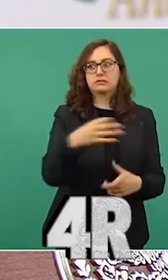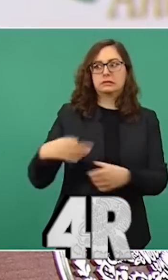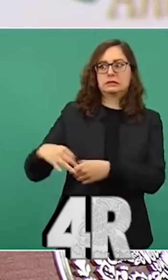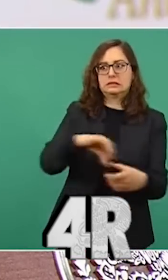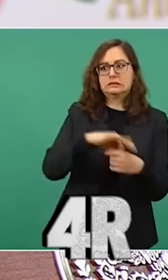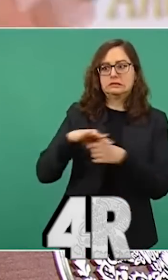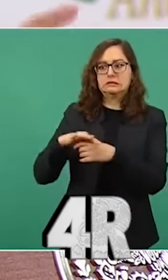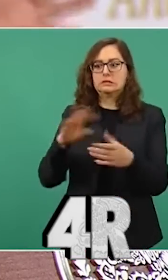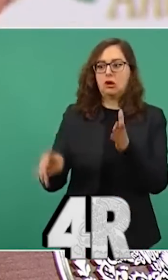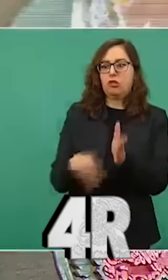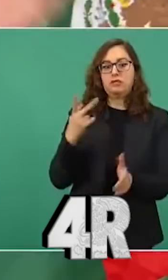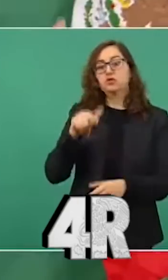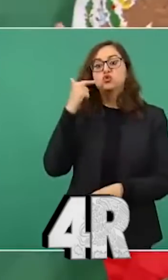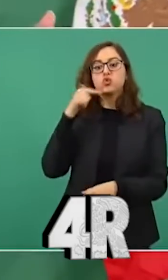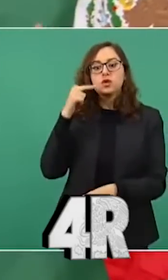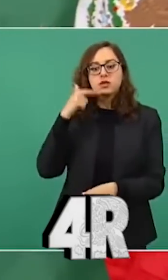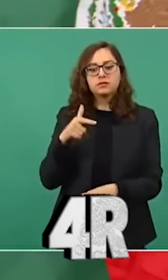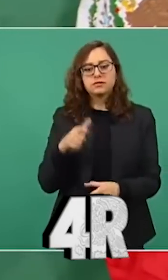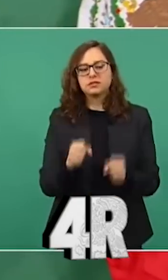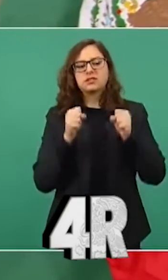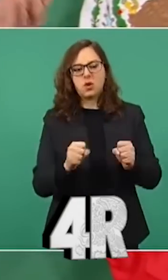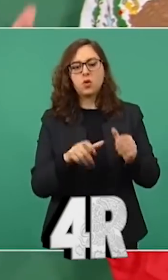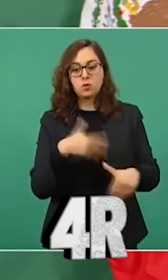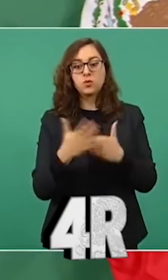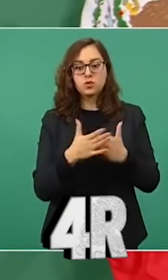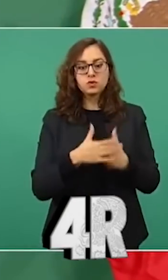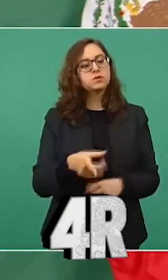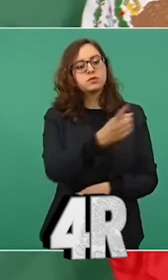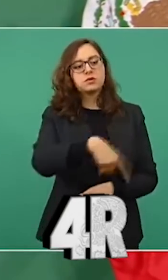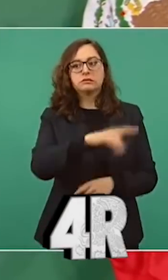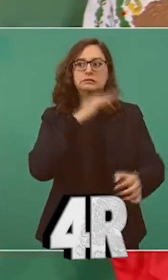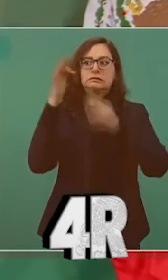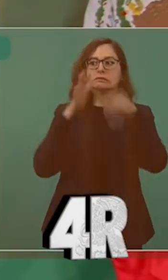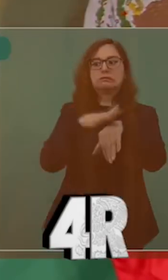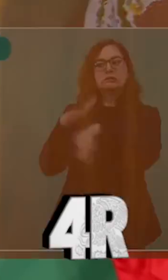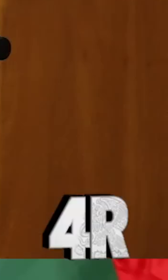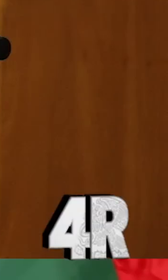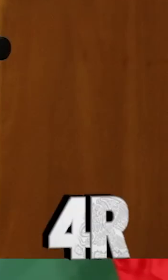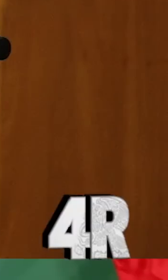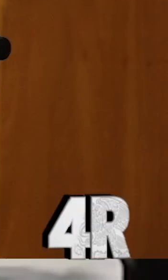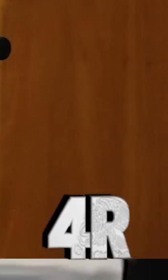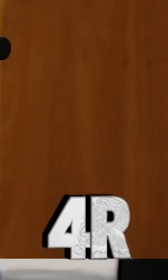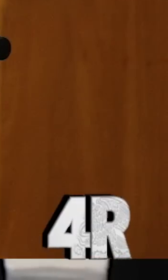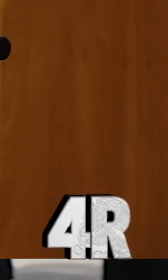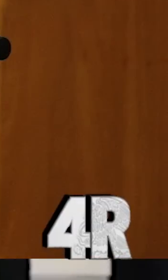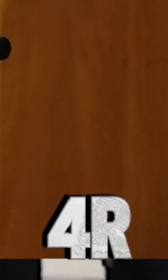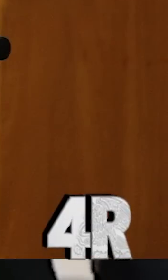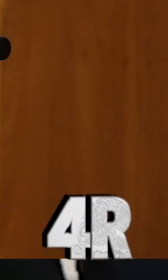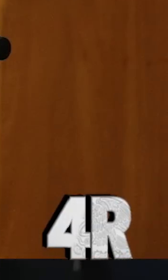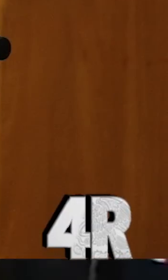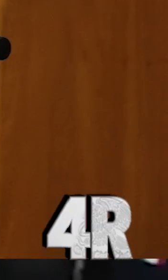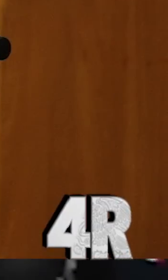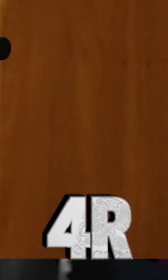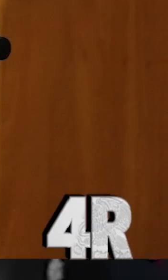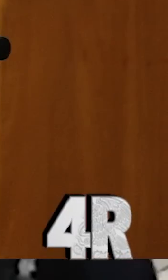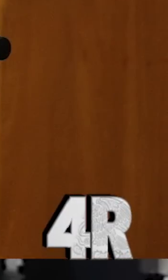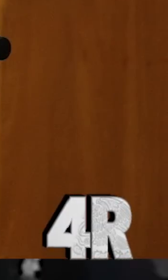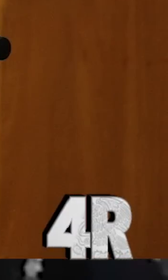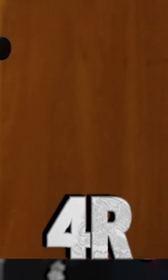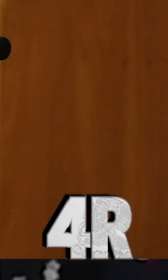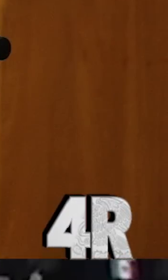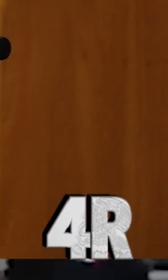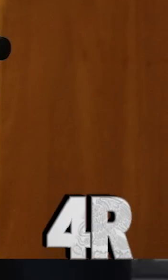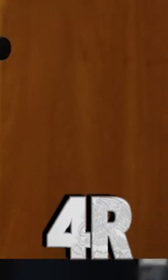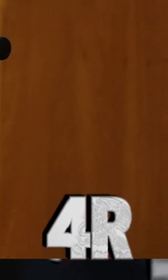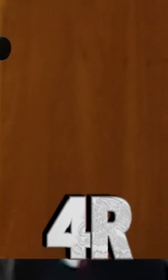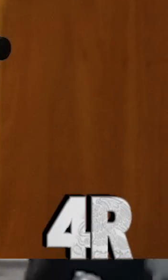funcionarios, sobre todo del Instituto Nacional Electoral. A todo esto, el presidente ministro de la Suprema Corte, Arturo Saldívar,